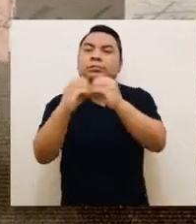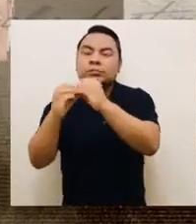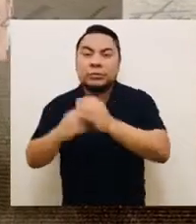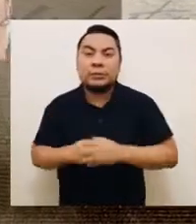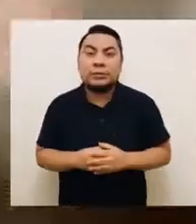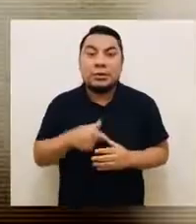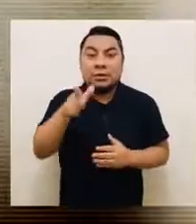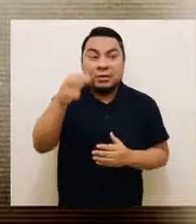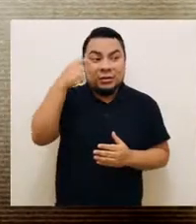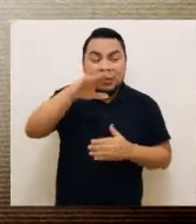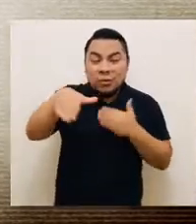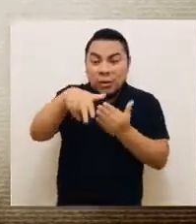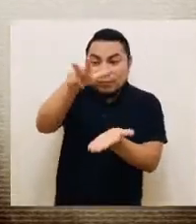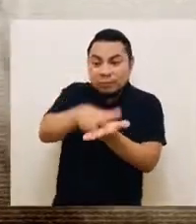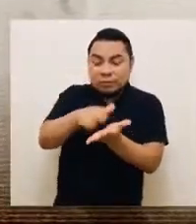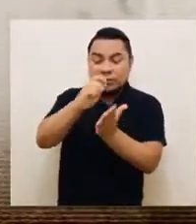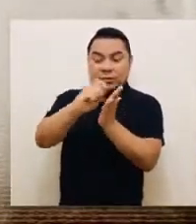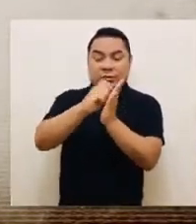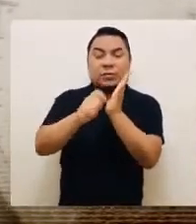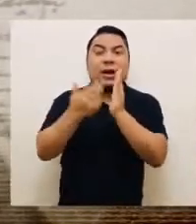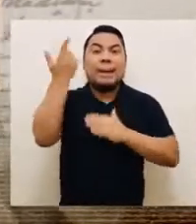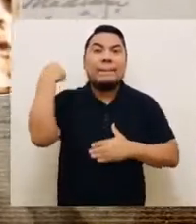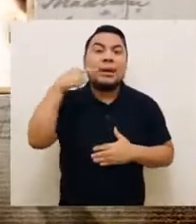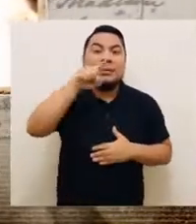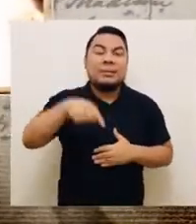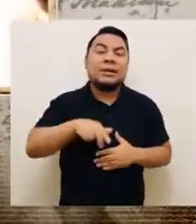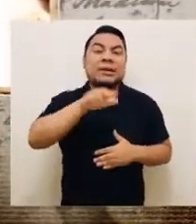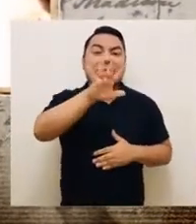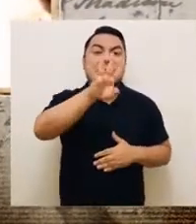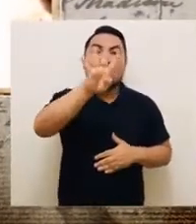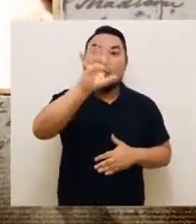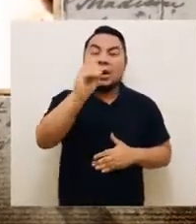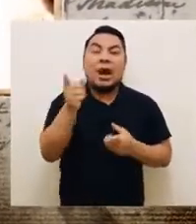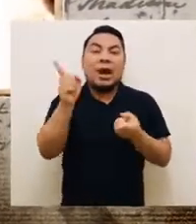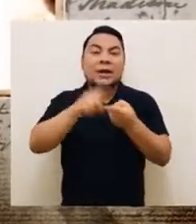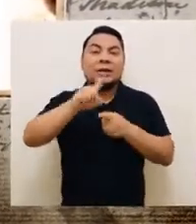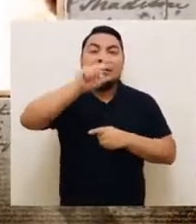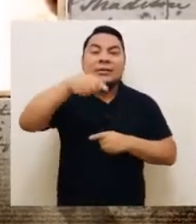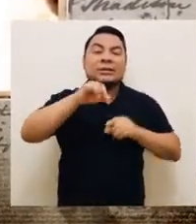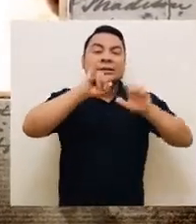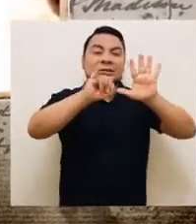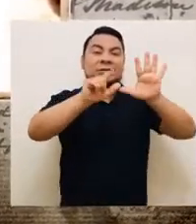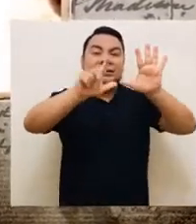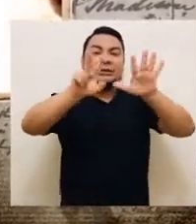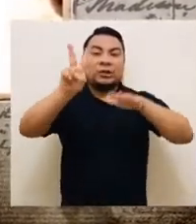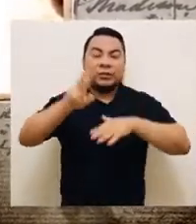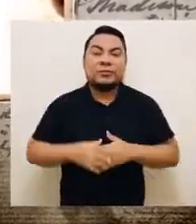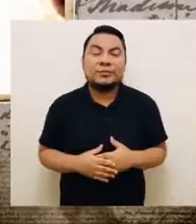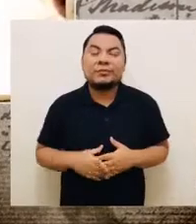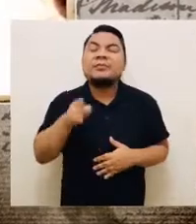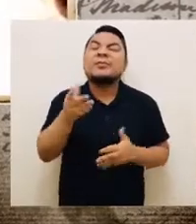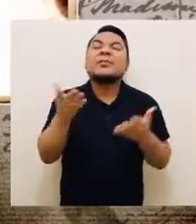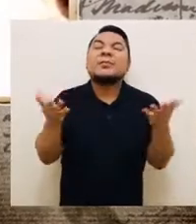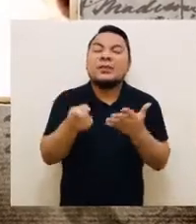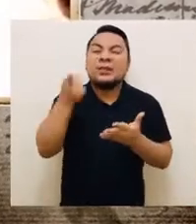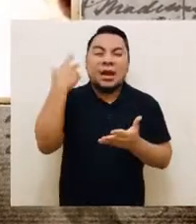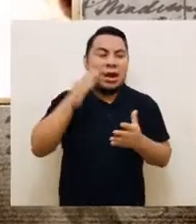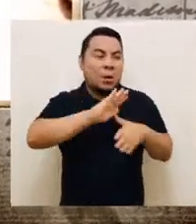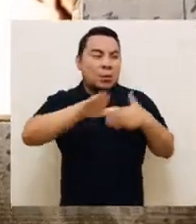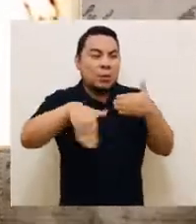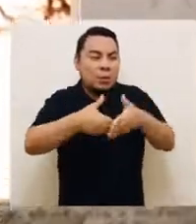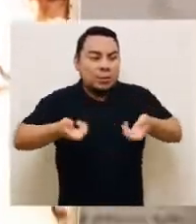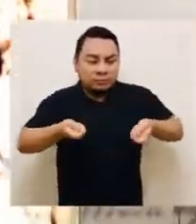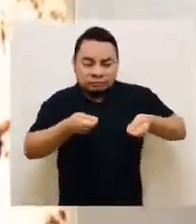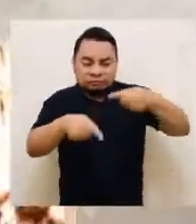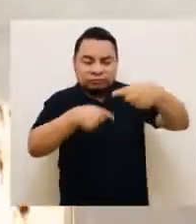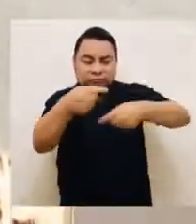Recua. Se tiene registro de su funcionamiento desde la década de 1540 hasta 1672.